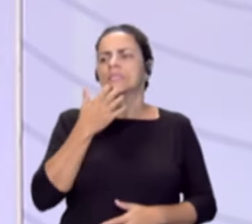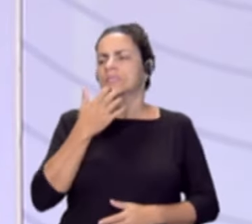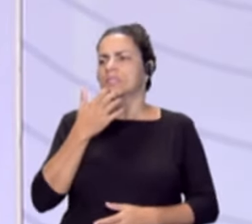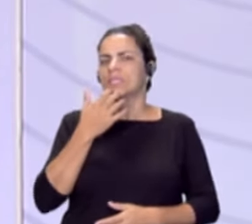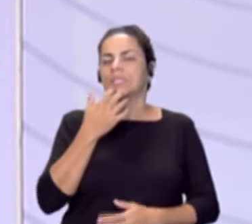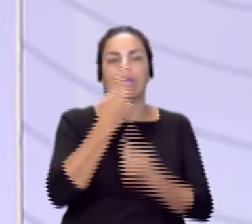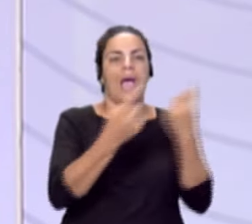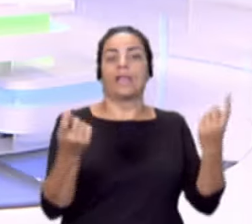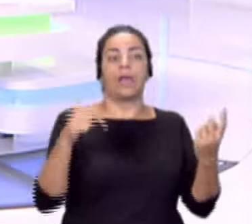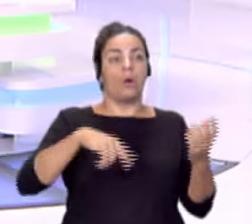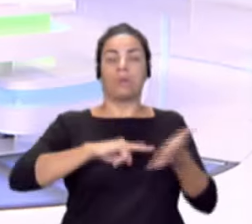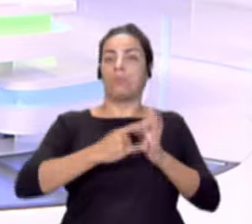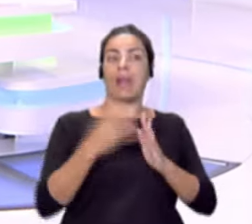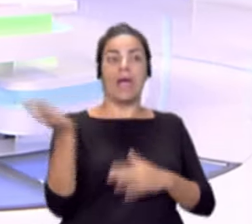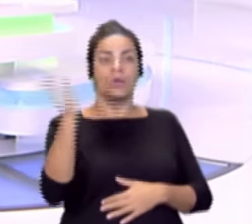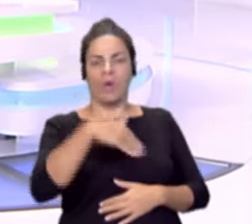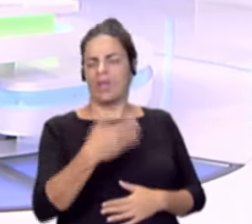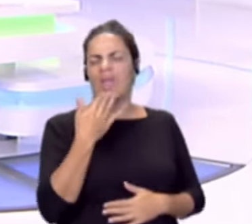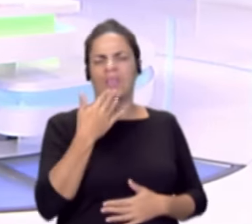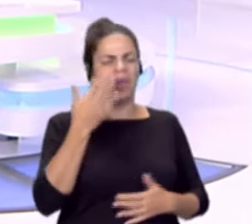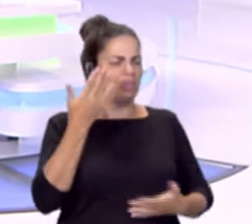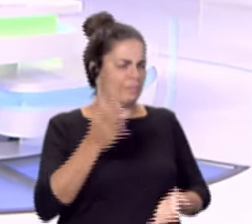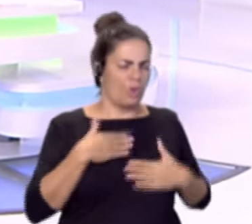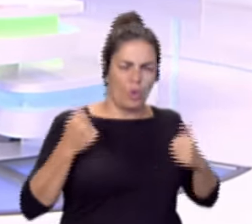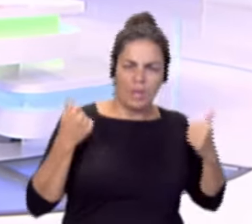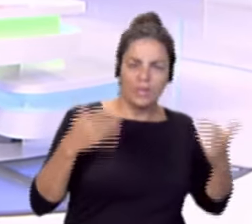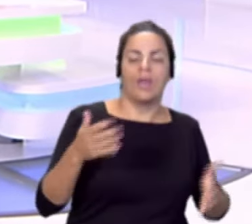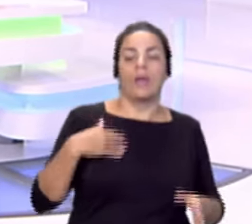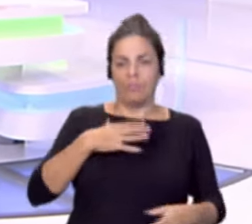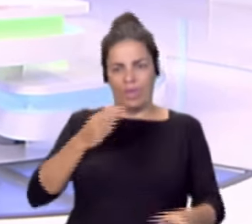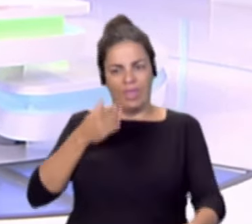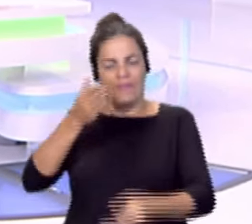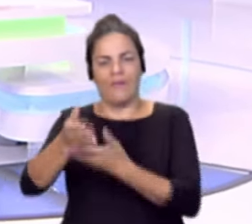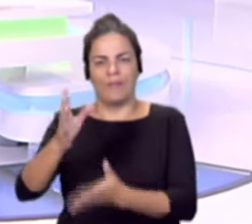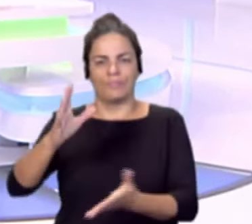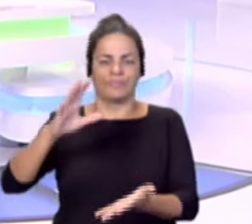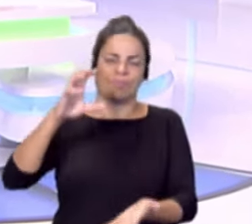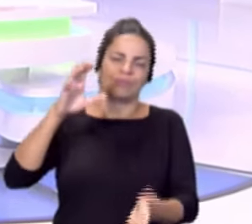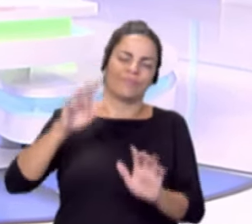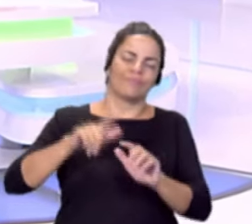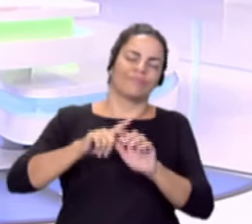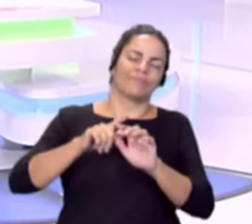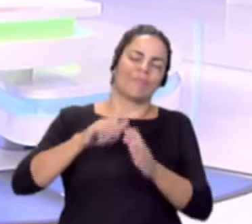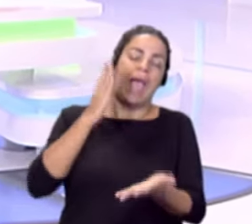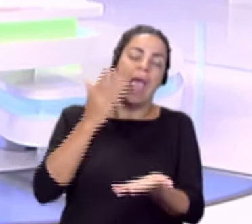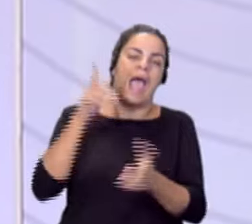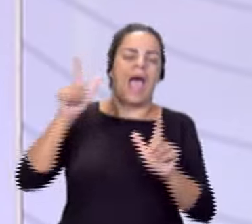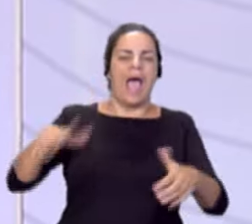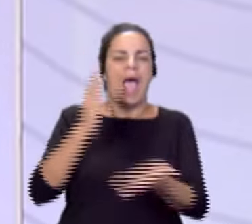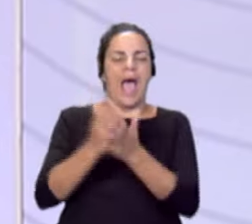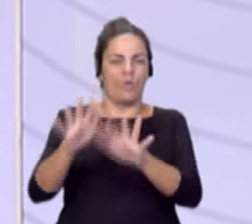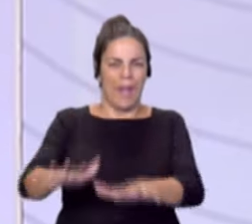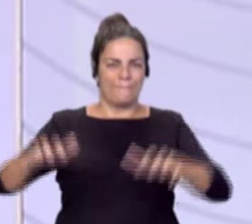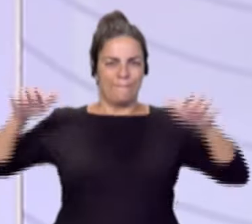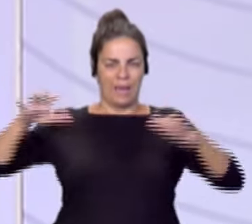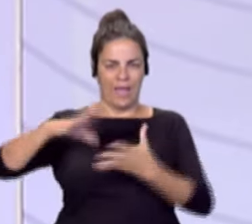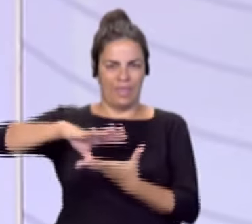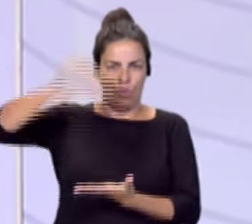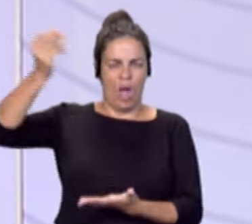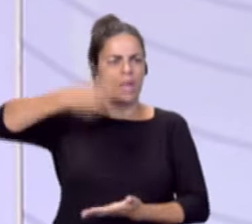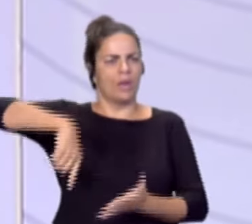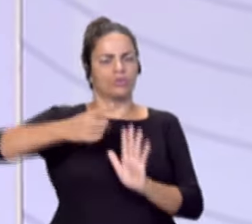que no tiene plan para hoy, de cualquier edad, que se acerque al aula magna de Guajara y le tomamos la nota de tal y allí le vamos a atender de maravilla y